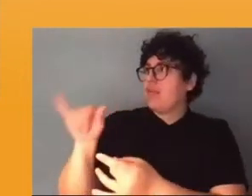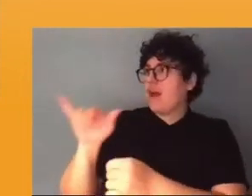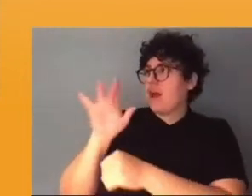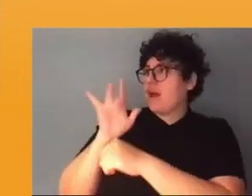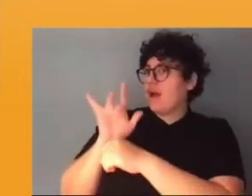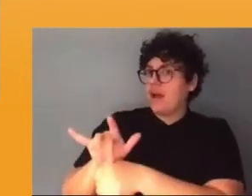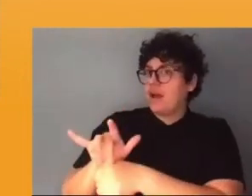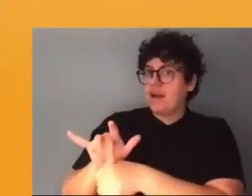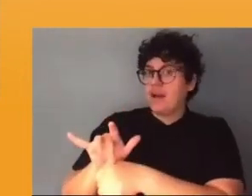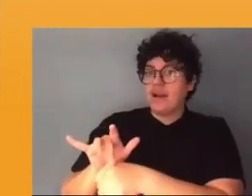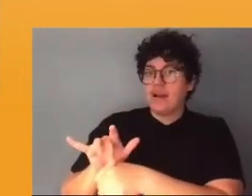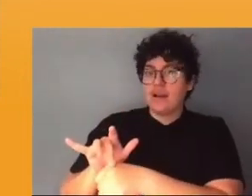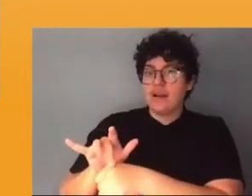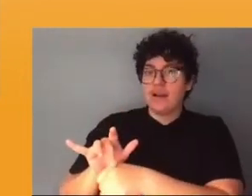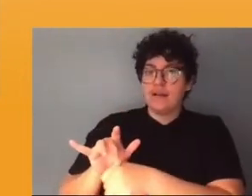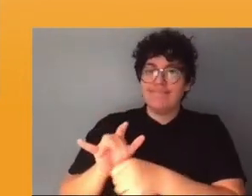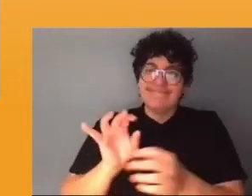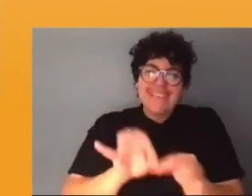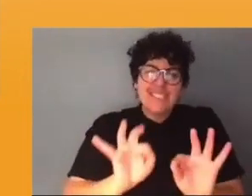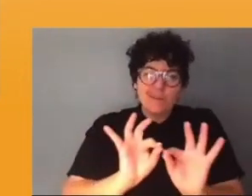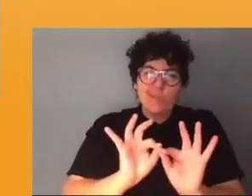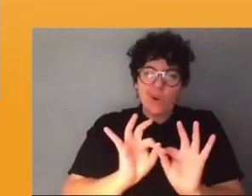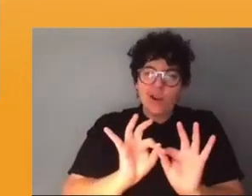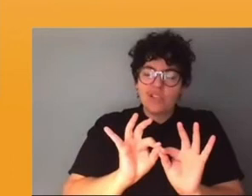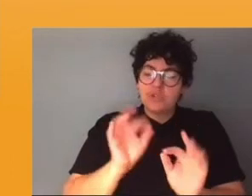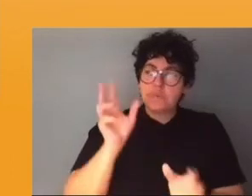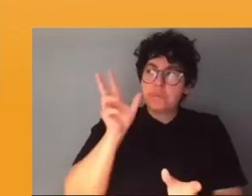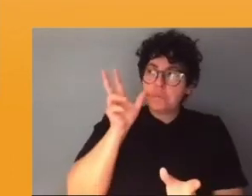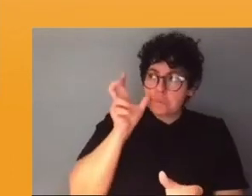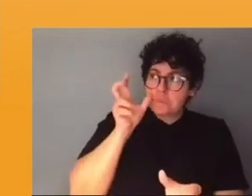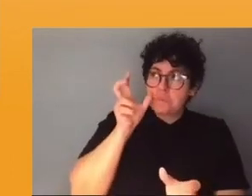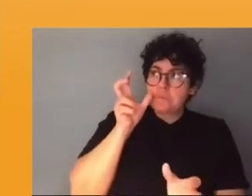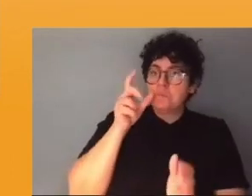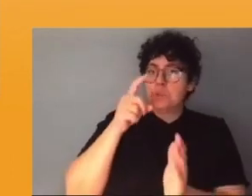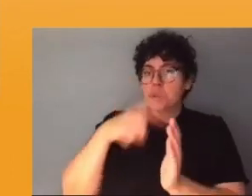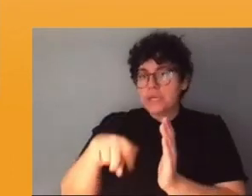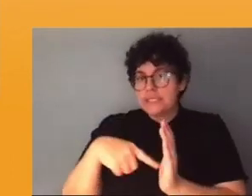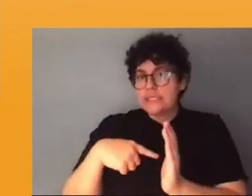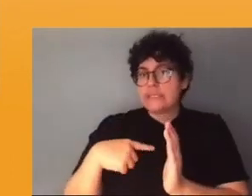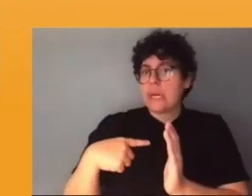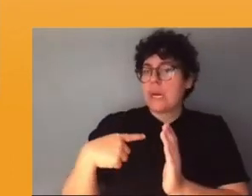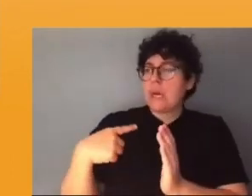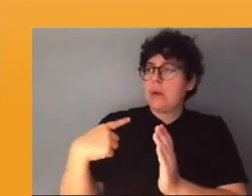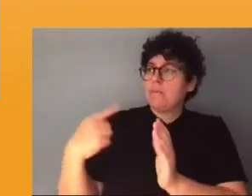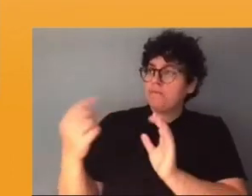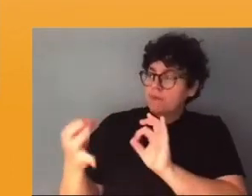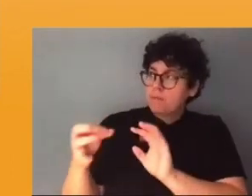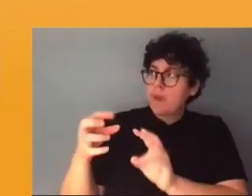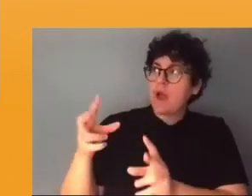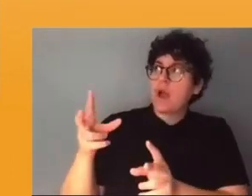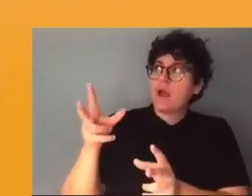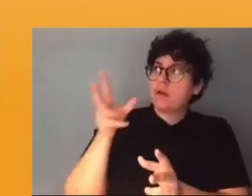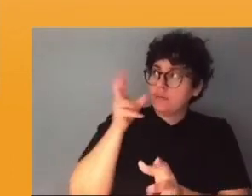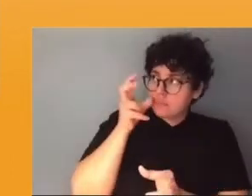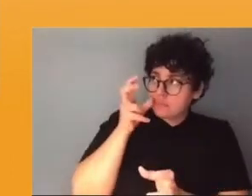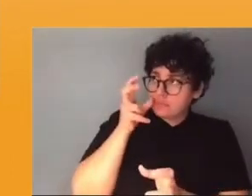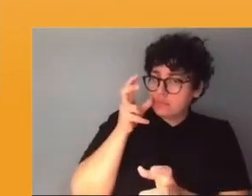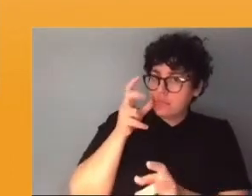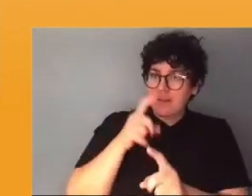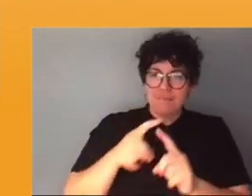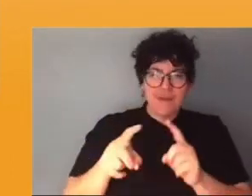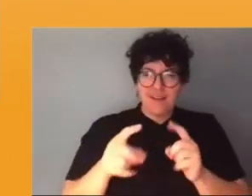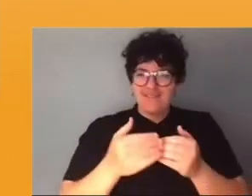mejorar. Entonces es importante, mientras que es importante tomar en cuenta esa crítica, también es importante